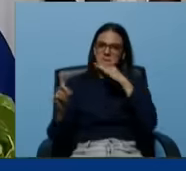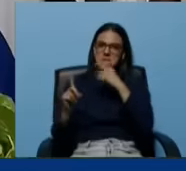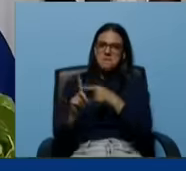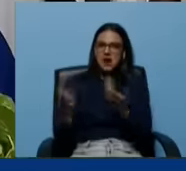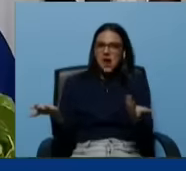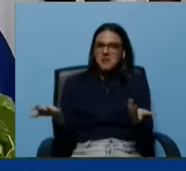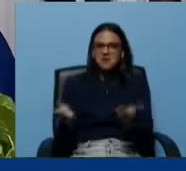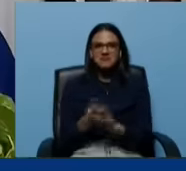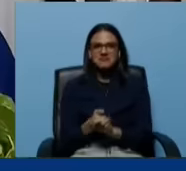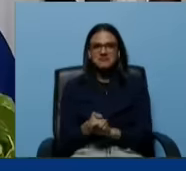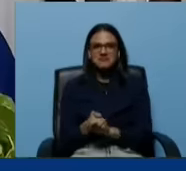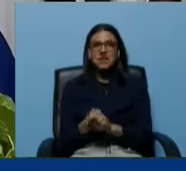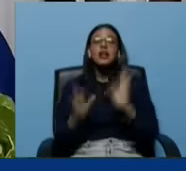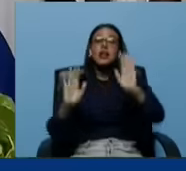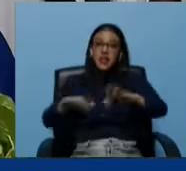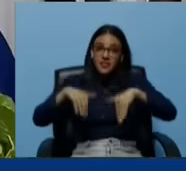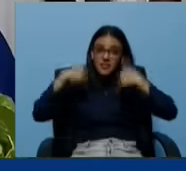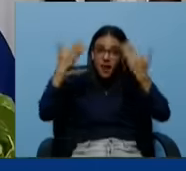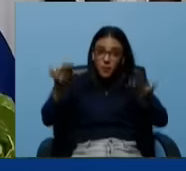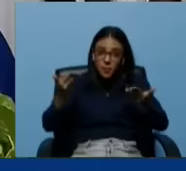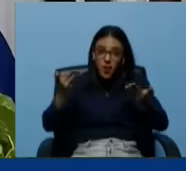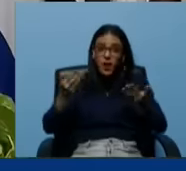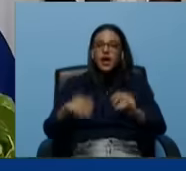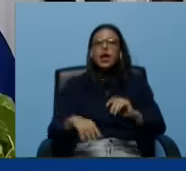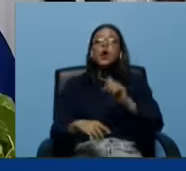Después, en una entrevista,